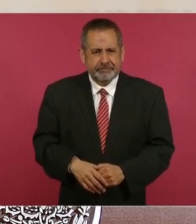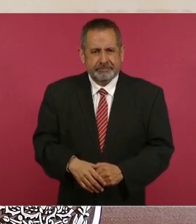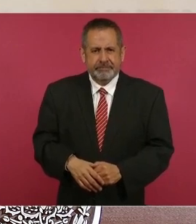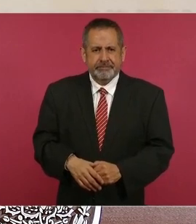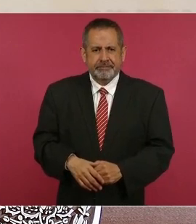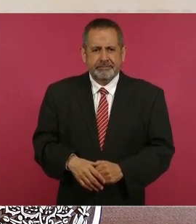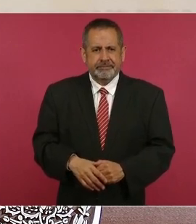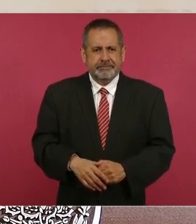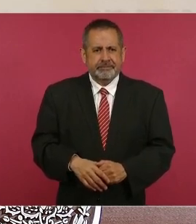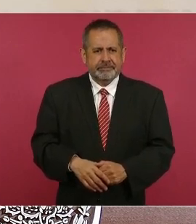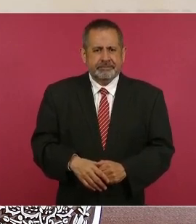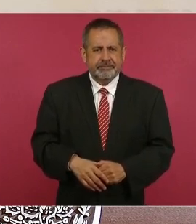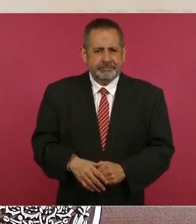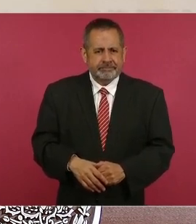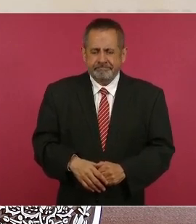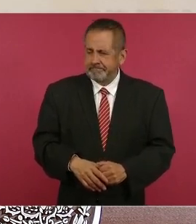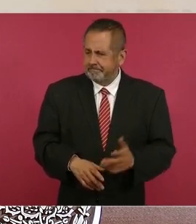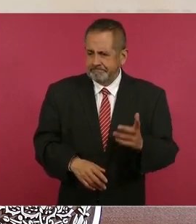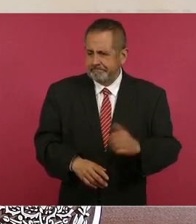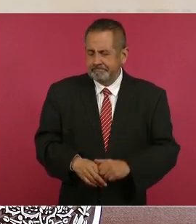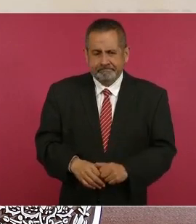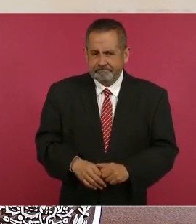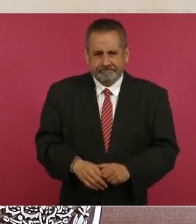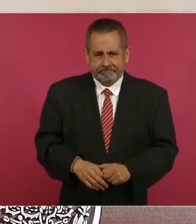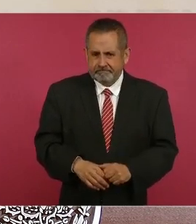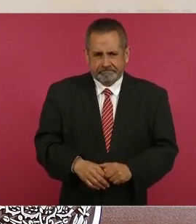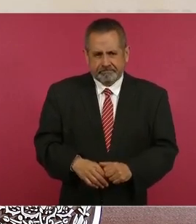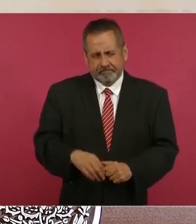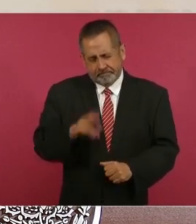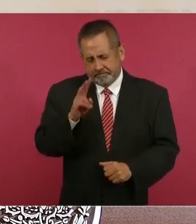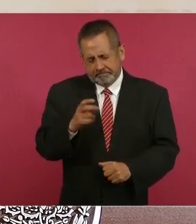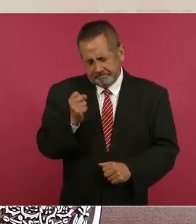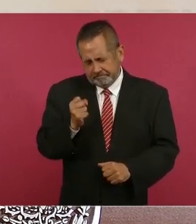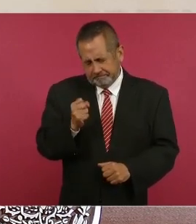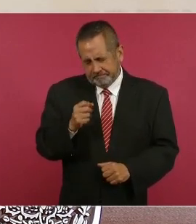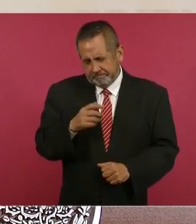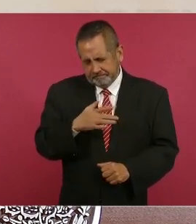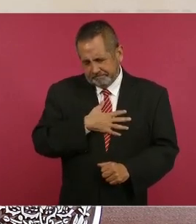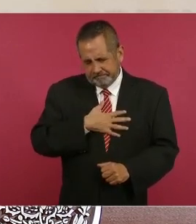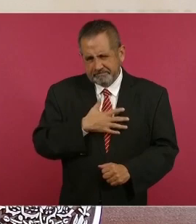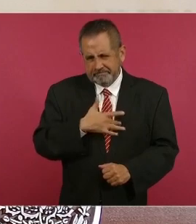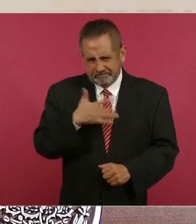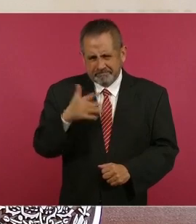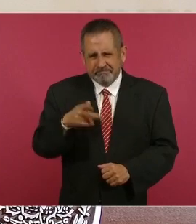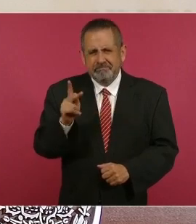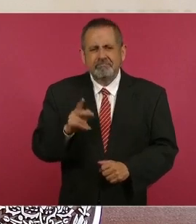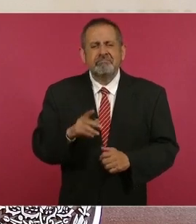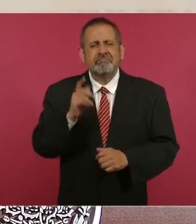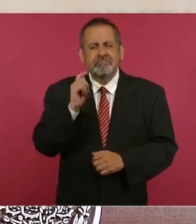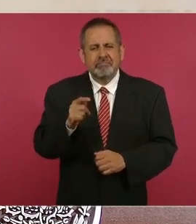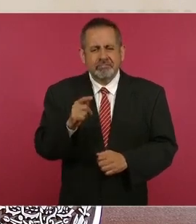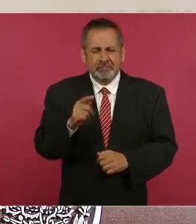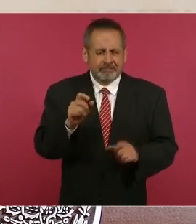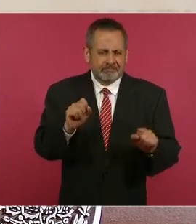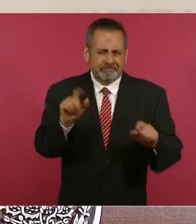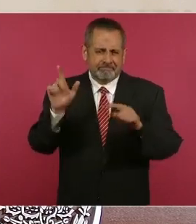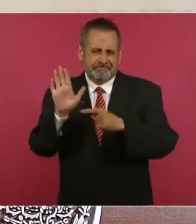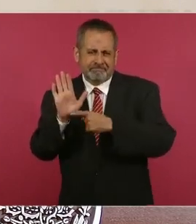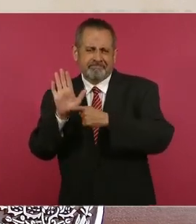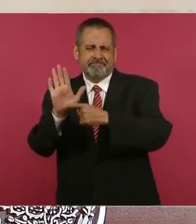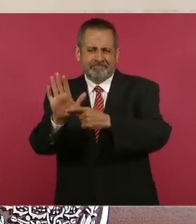aunque es muy fuerte y doloroso, pero les voy a poner una imagen